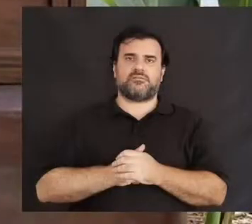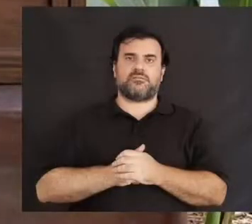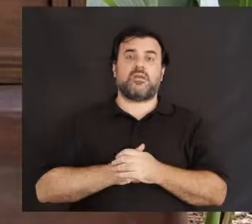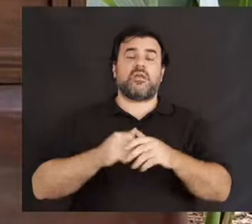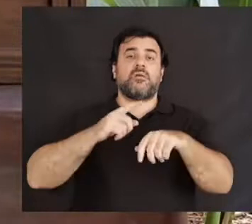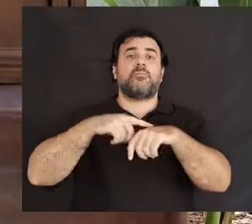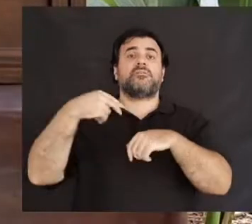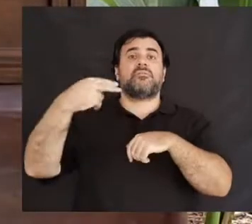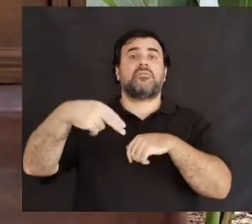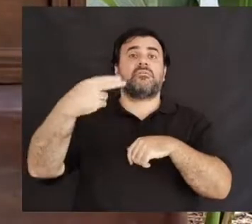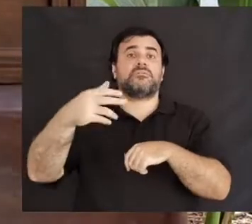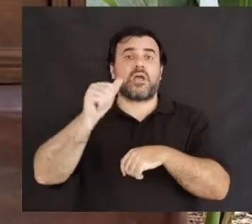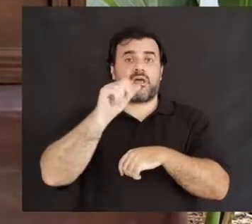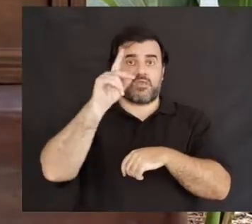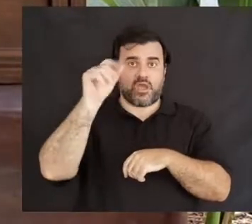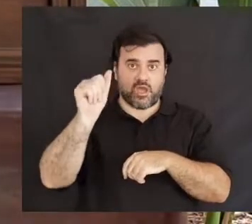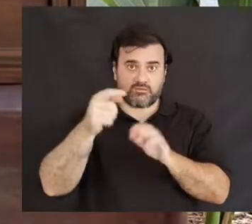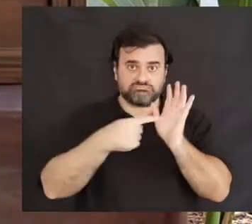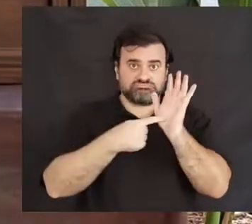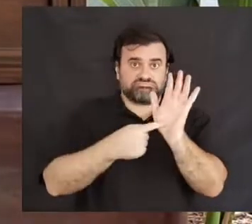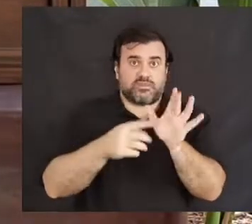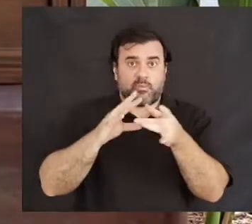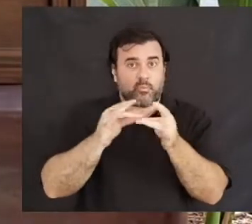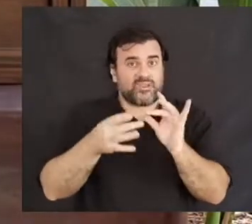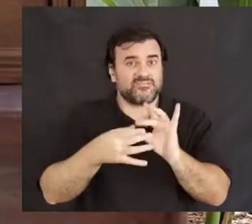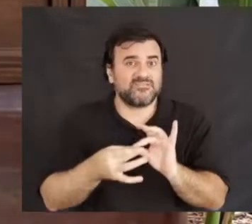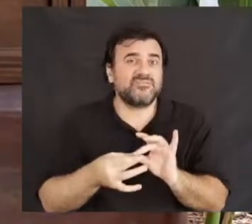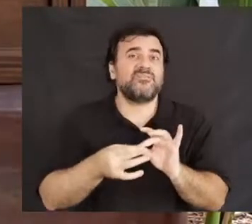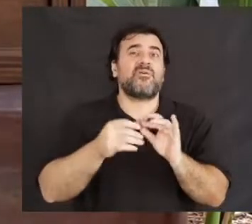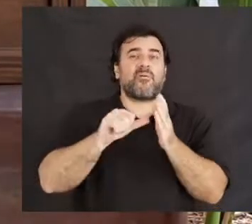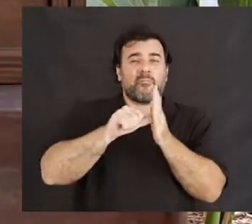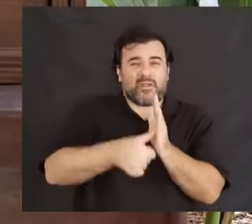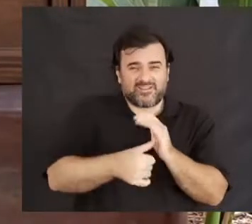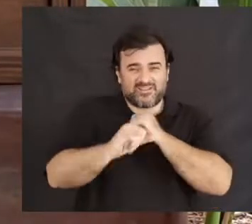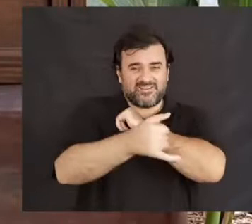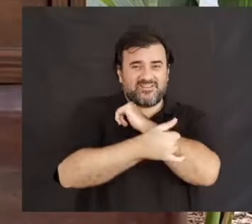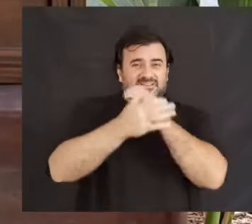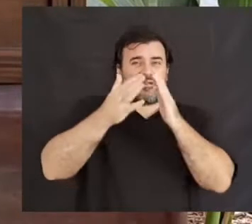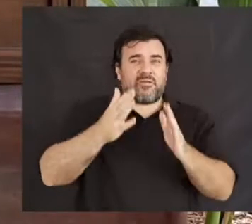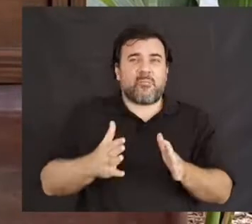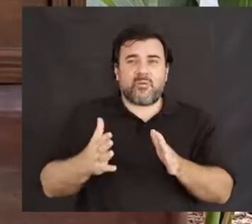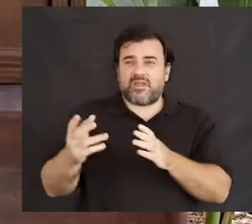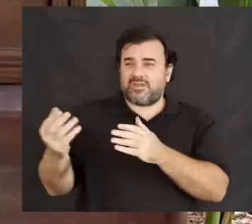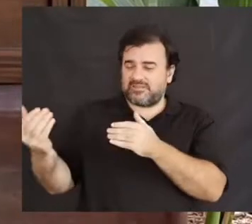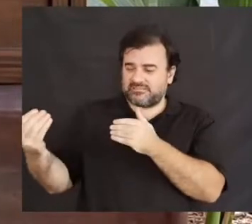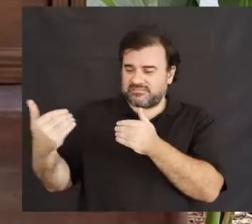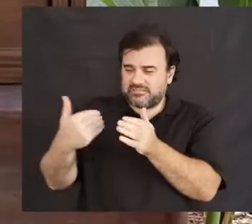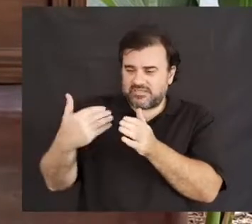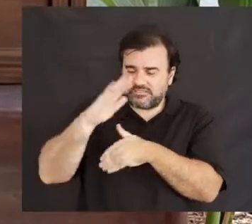El momento histórico que Abelardo retrata en este cuento marca la vida del jíbaro puertorriqueño tras la invasión